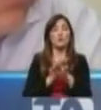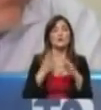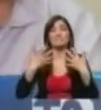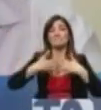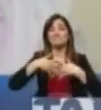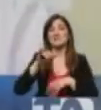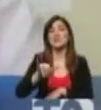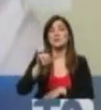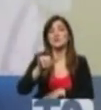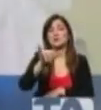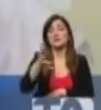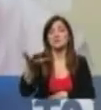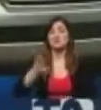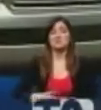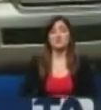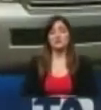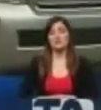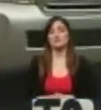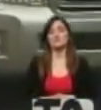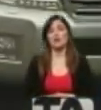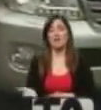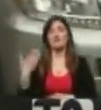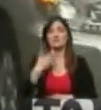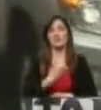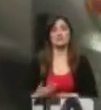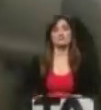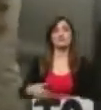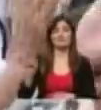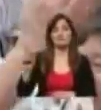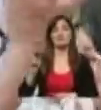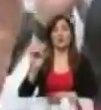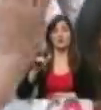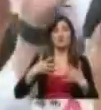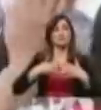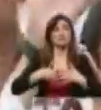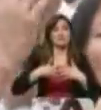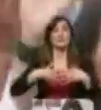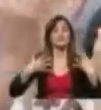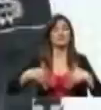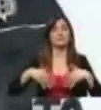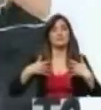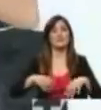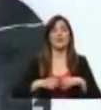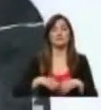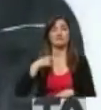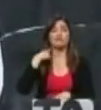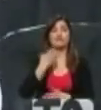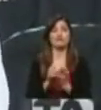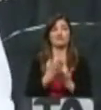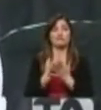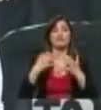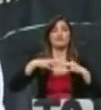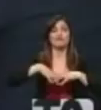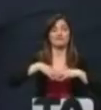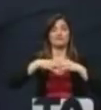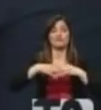cadena o por un enlace. Asegura que la transmisión de enlaces sabatinos se tradujo básicamente en pérdidas y que actualmente